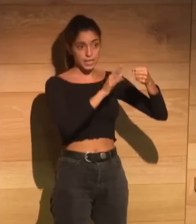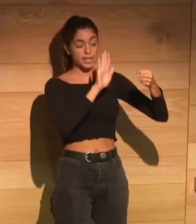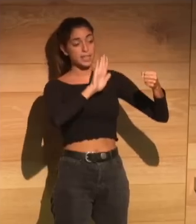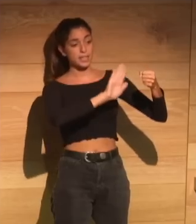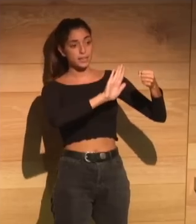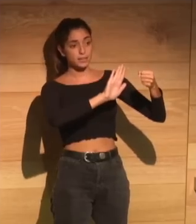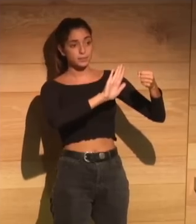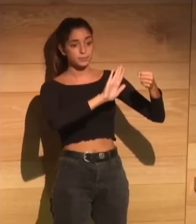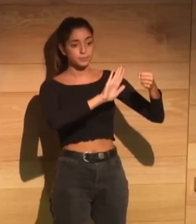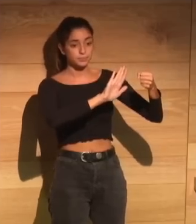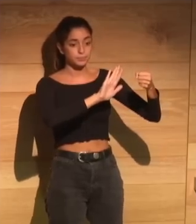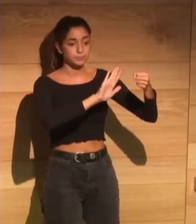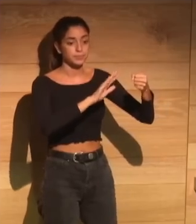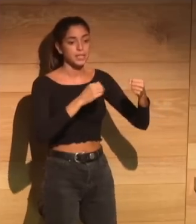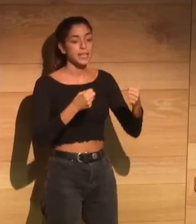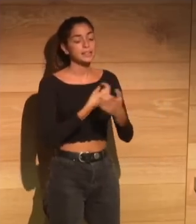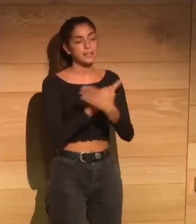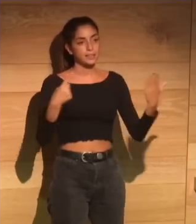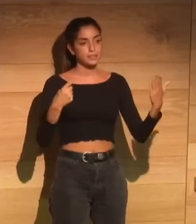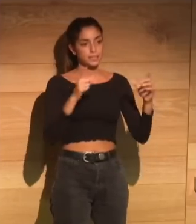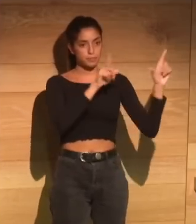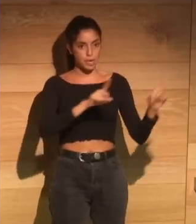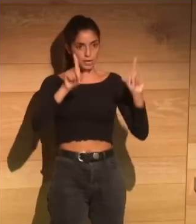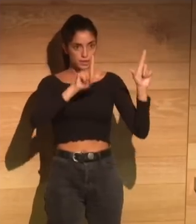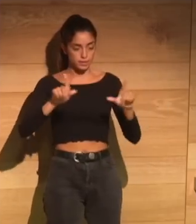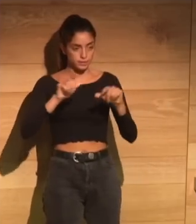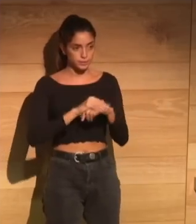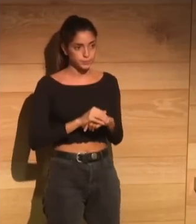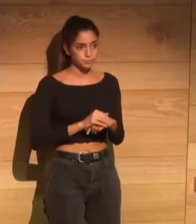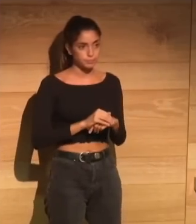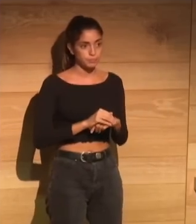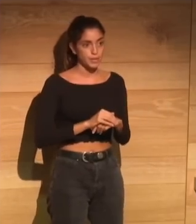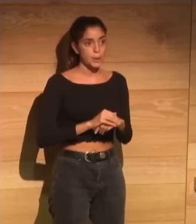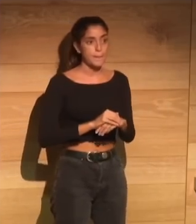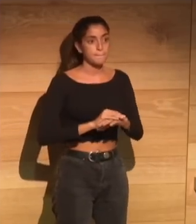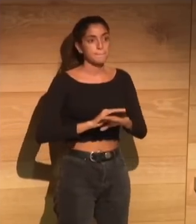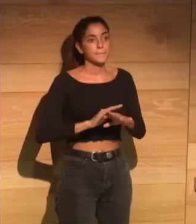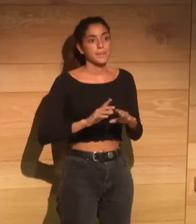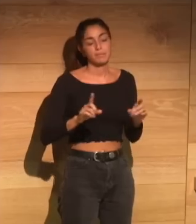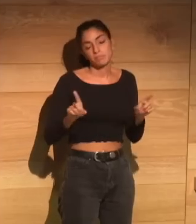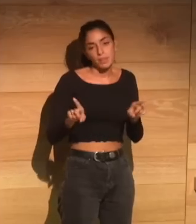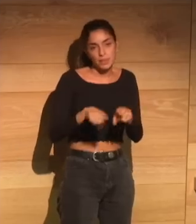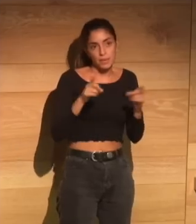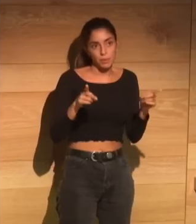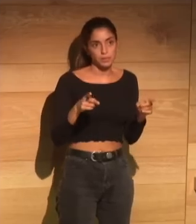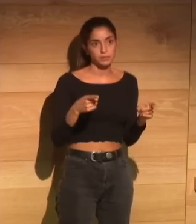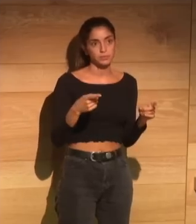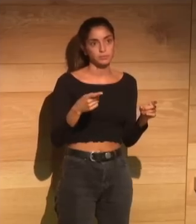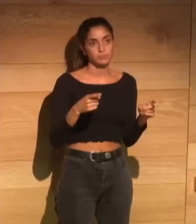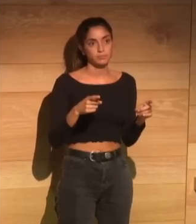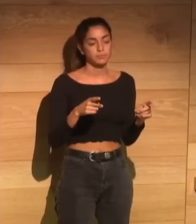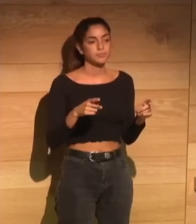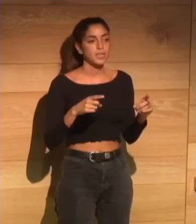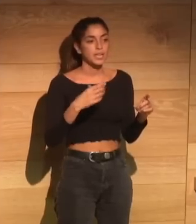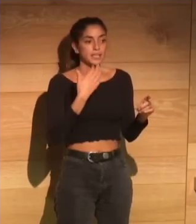Vale. En teoría, con 10 por segundo, si el fenómeno de la presencia de Ritiniana fuera exacto, bastaría. Pero da igual, tampoco sabían si tardaba un segundo en girar. Bastante